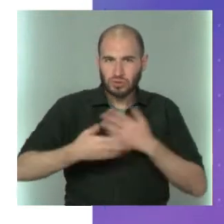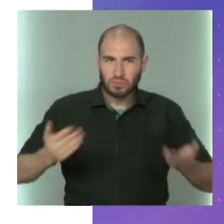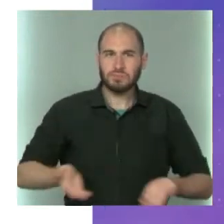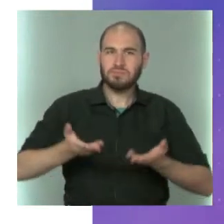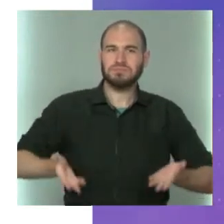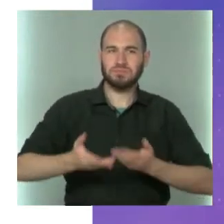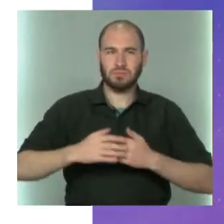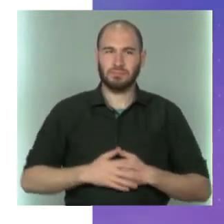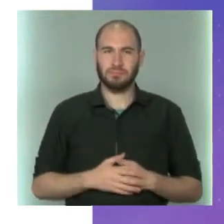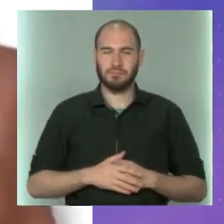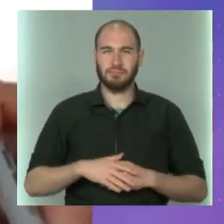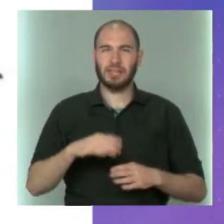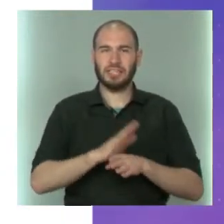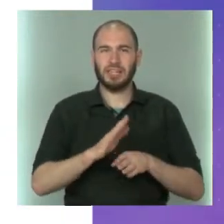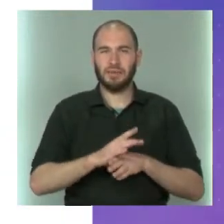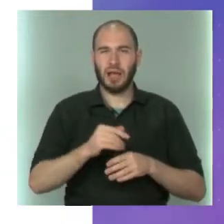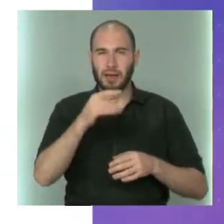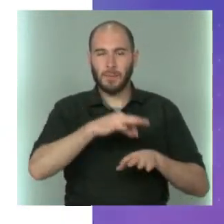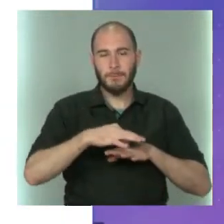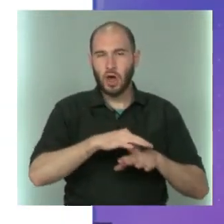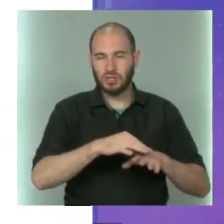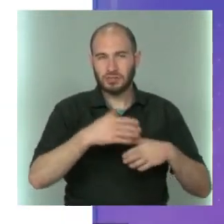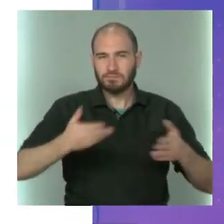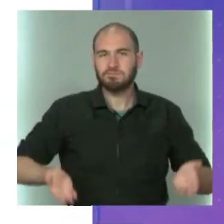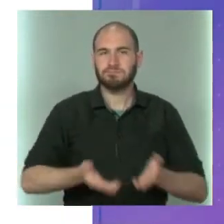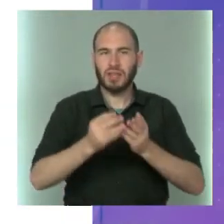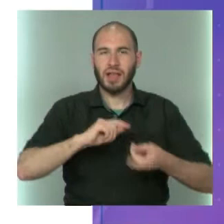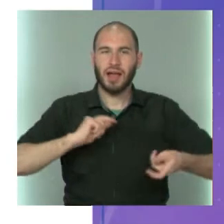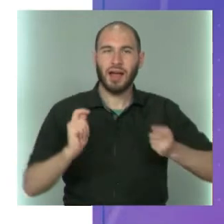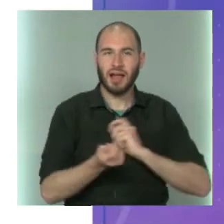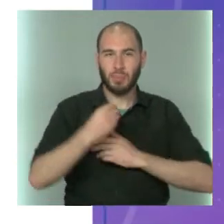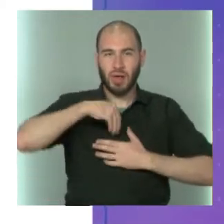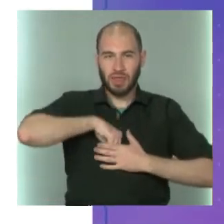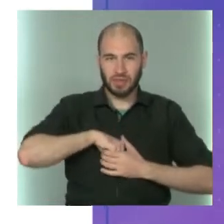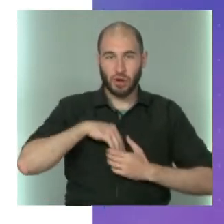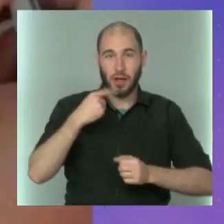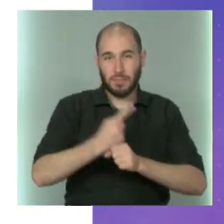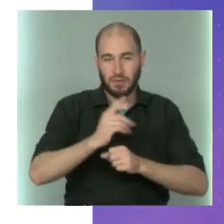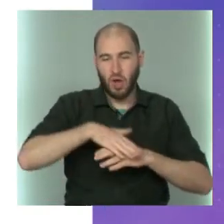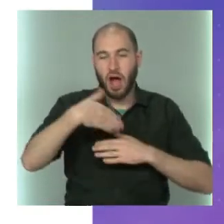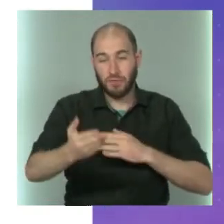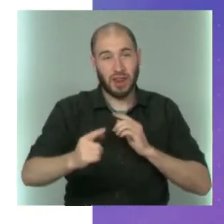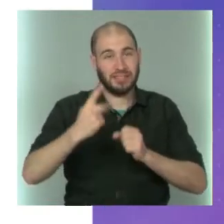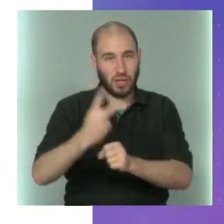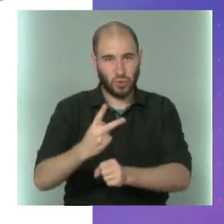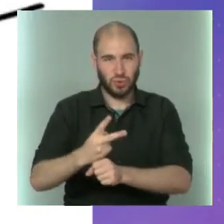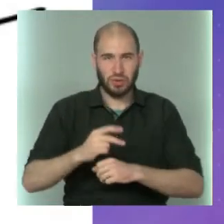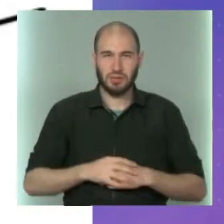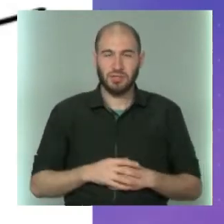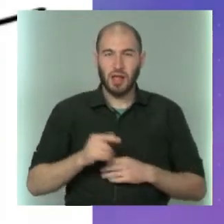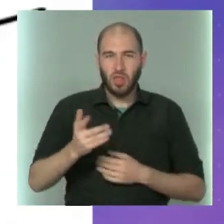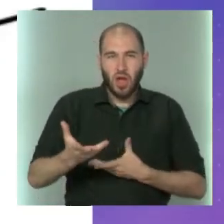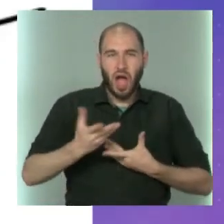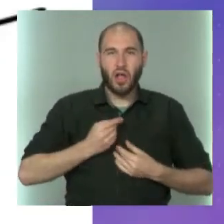impulsor. Entonces, el coaching es un proceso que impulsa esos cambios internos primero y externos después, que nos